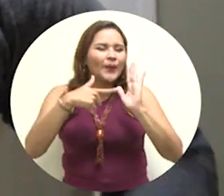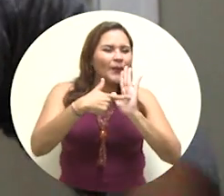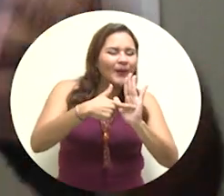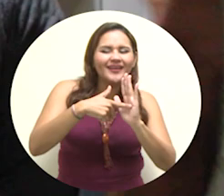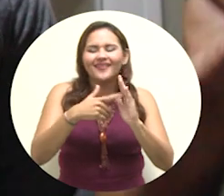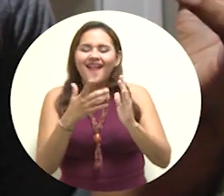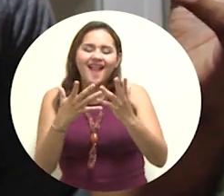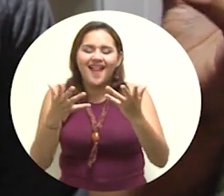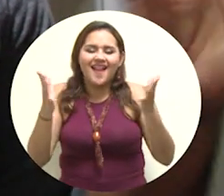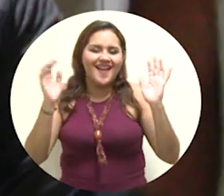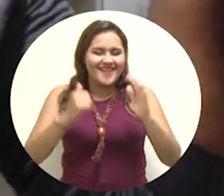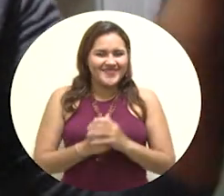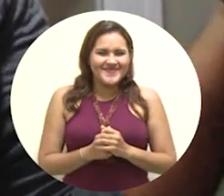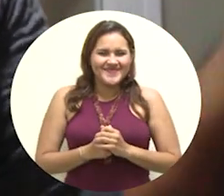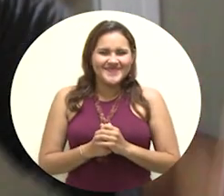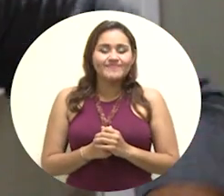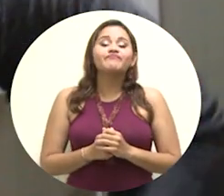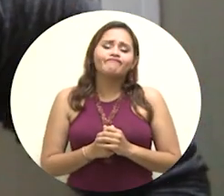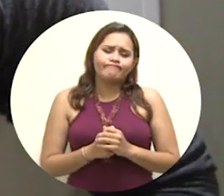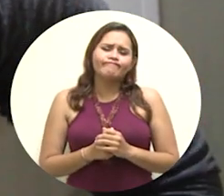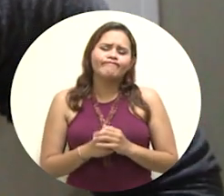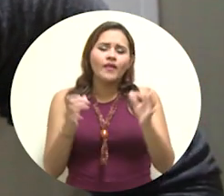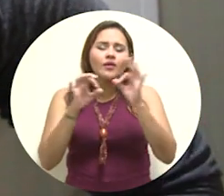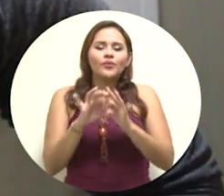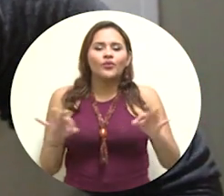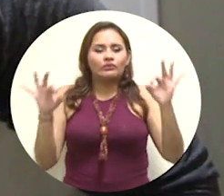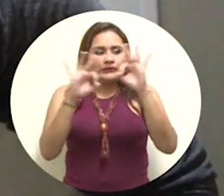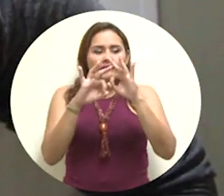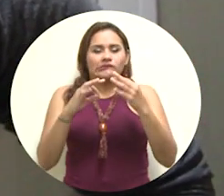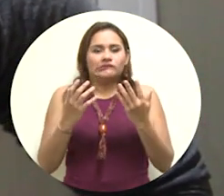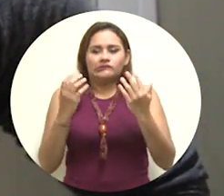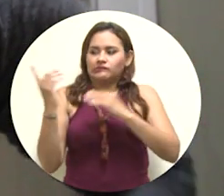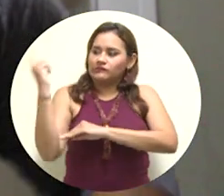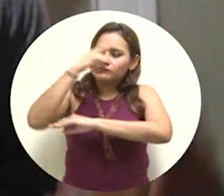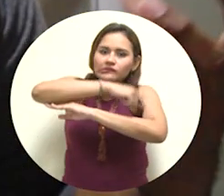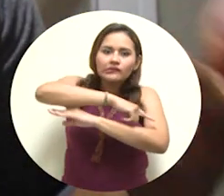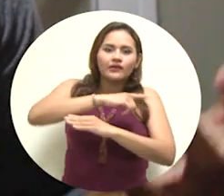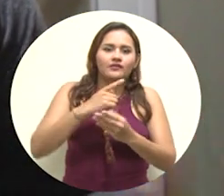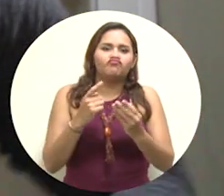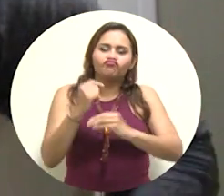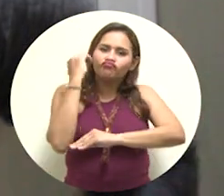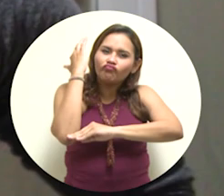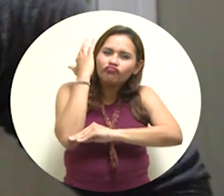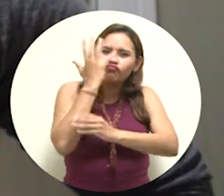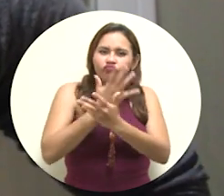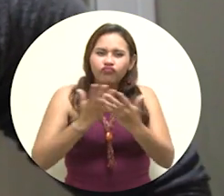Maravilloso poder contar con este tipo de eventos, porque pues la